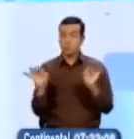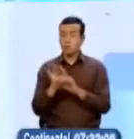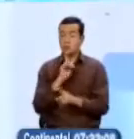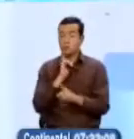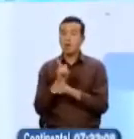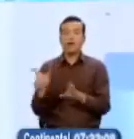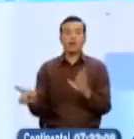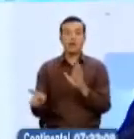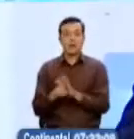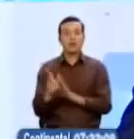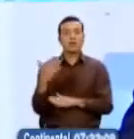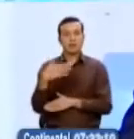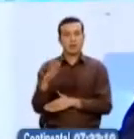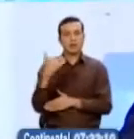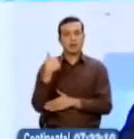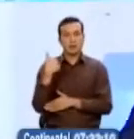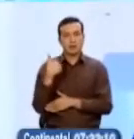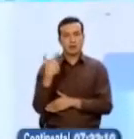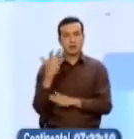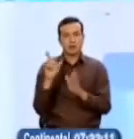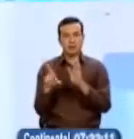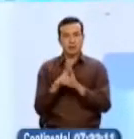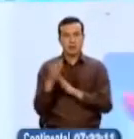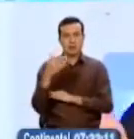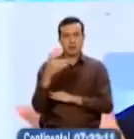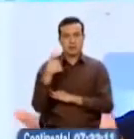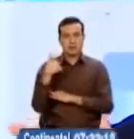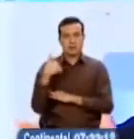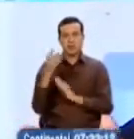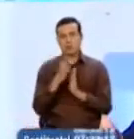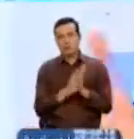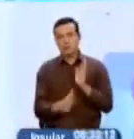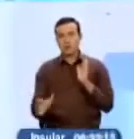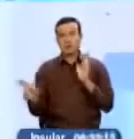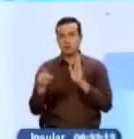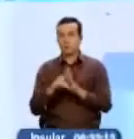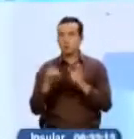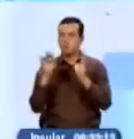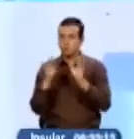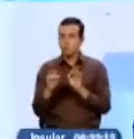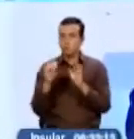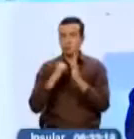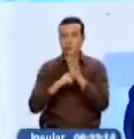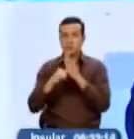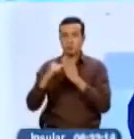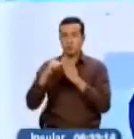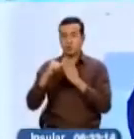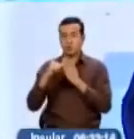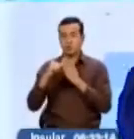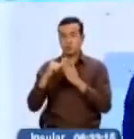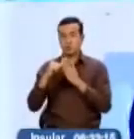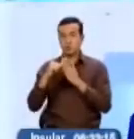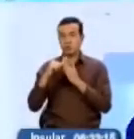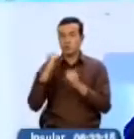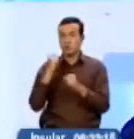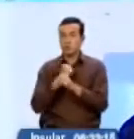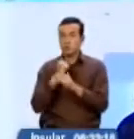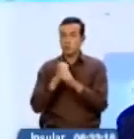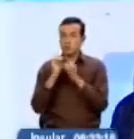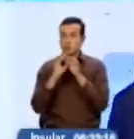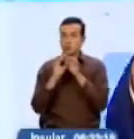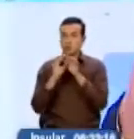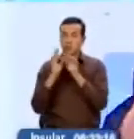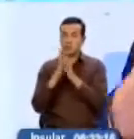que la ley ya tiene el basamento legal que permitirá al ministerio trabajar con